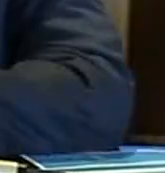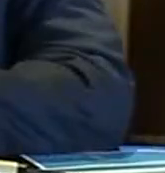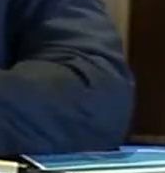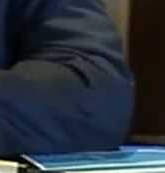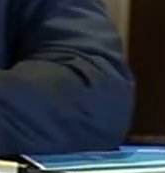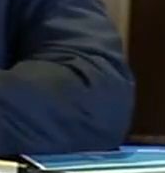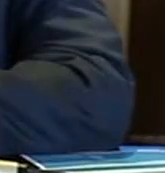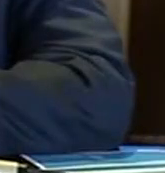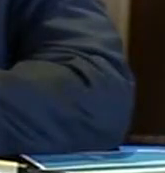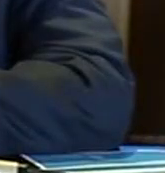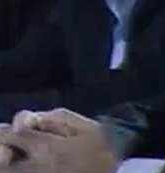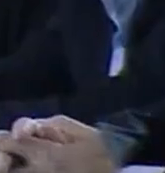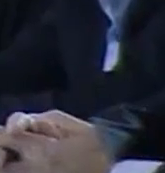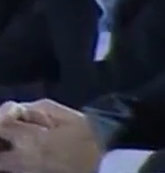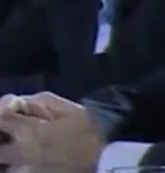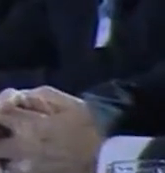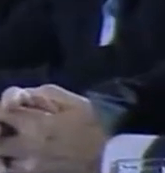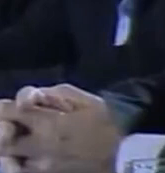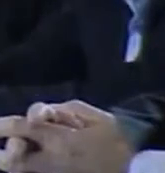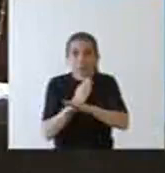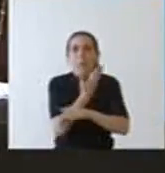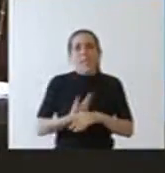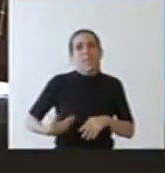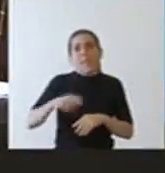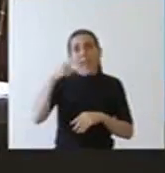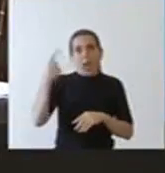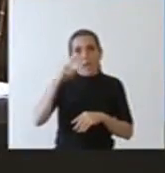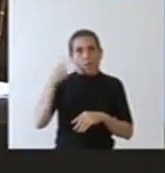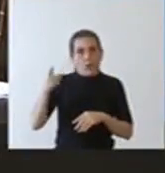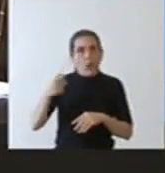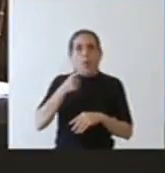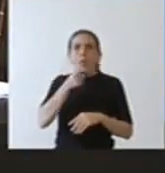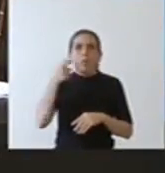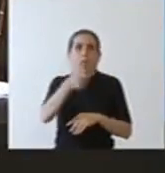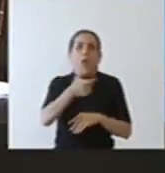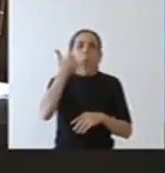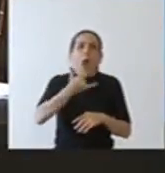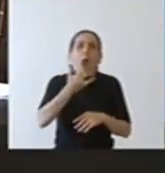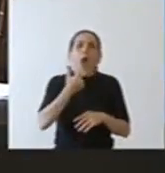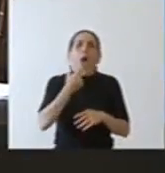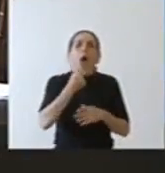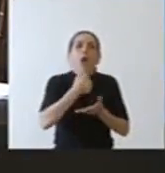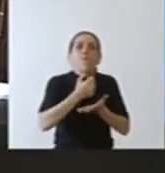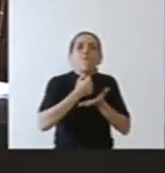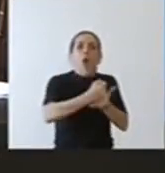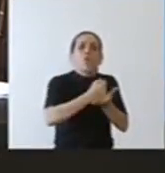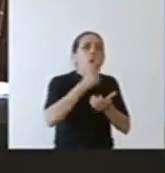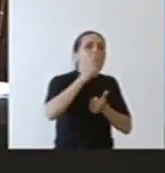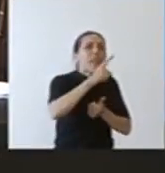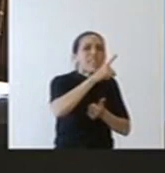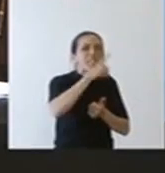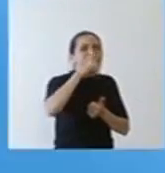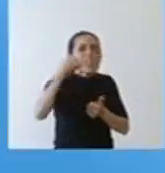médicas para examinar el avance de la epidemia en el país. Se anunció un fondo extraordinario de unos 25 millones de